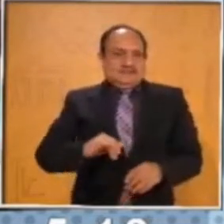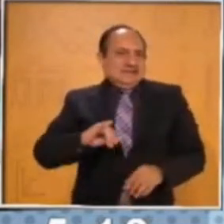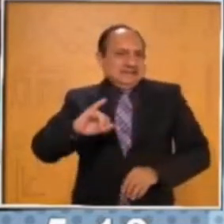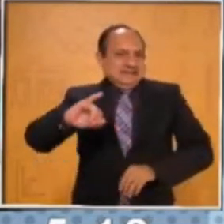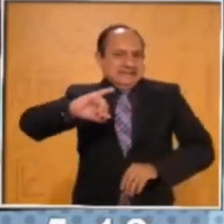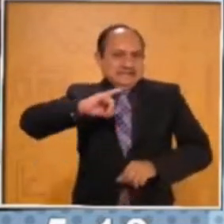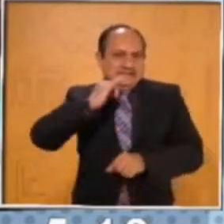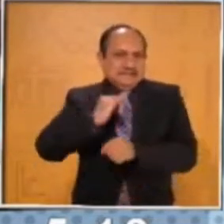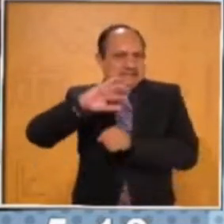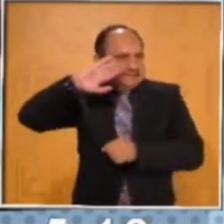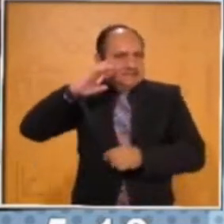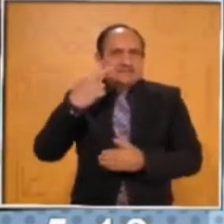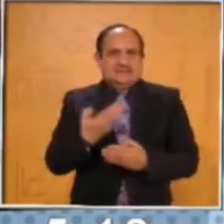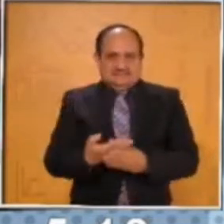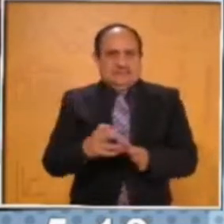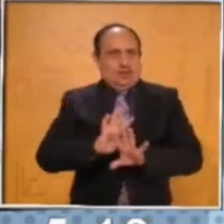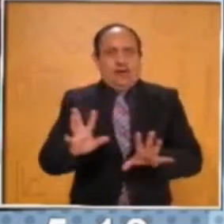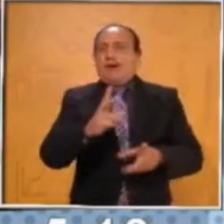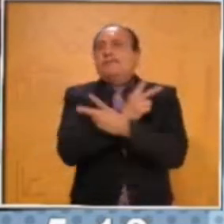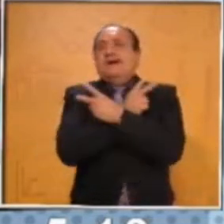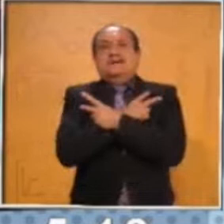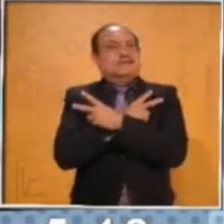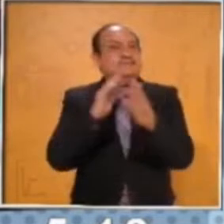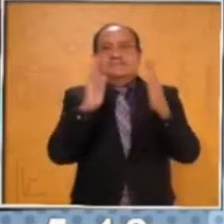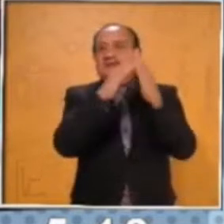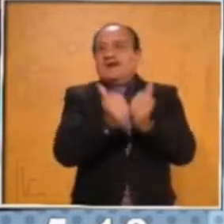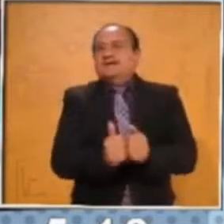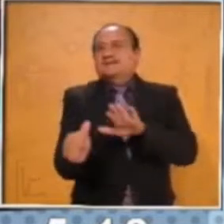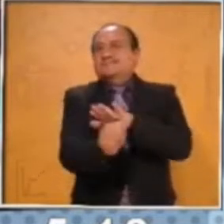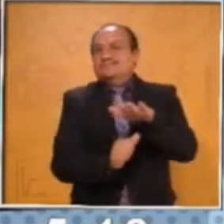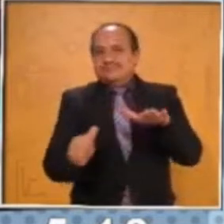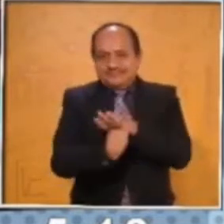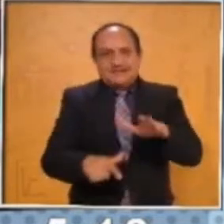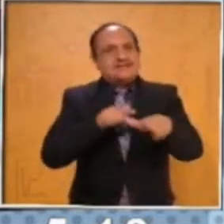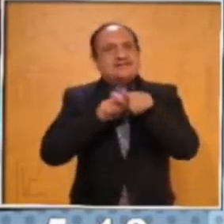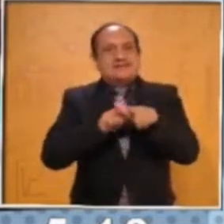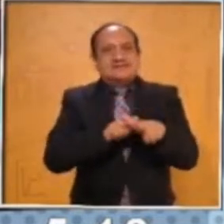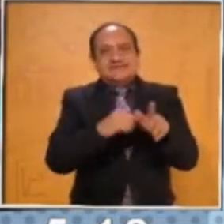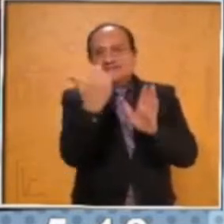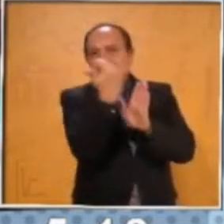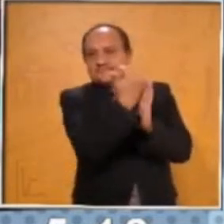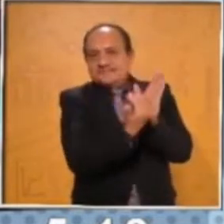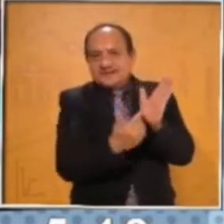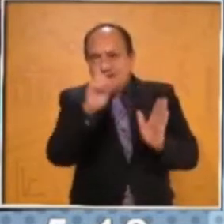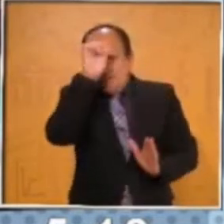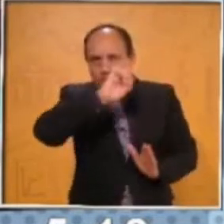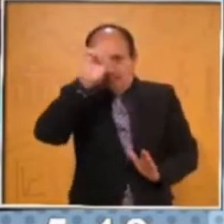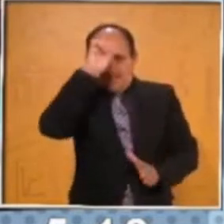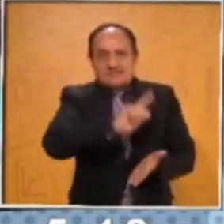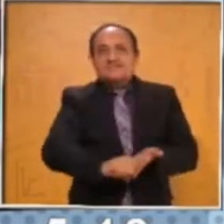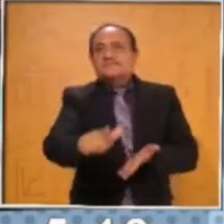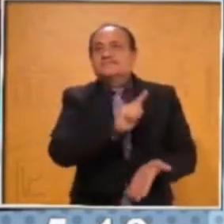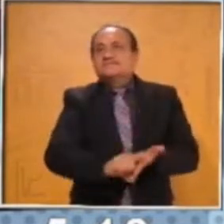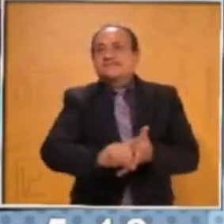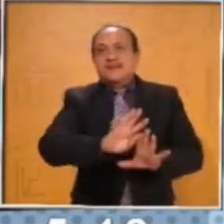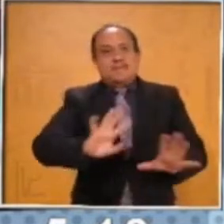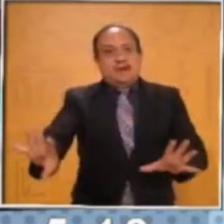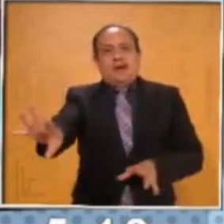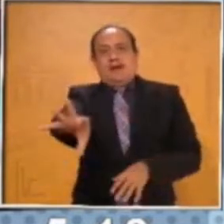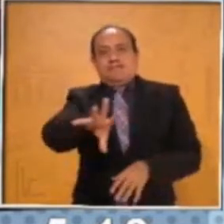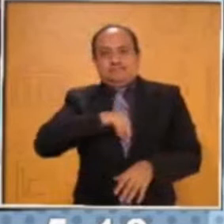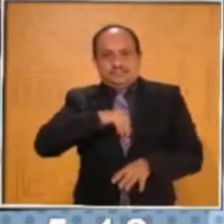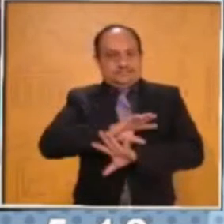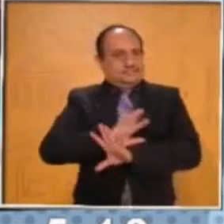y no. Lo que tenemos que hacer es quedarnos en casa, seguir las medidas de higiene para no ser víctima de